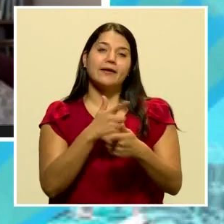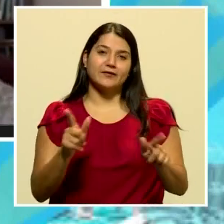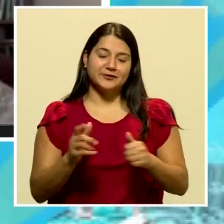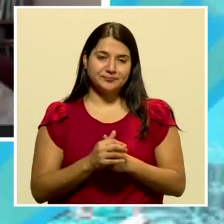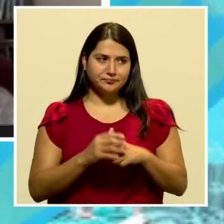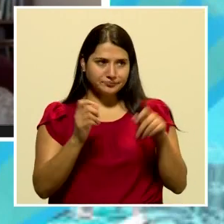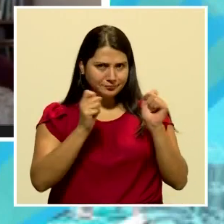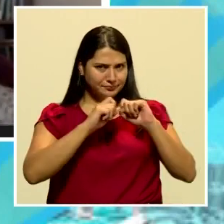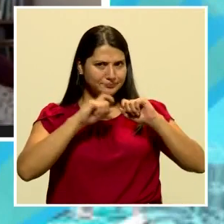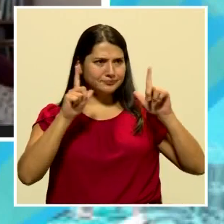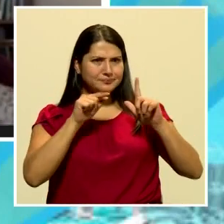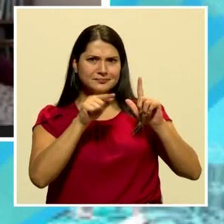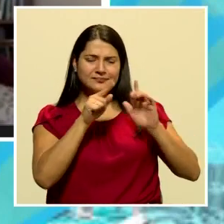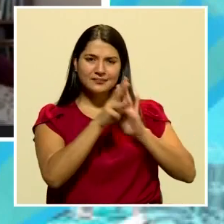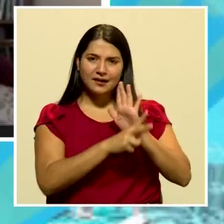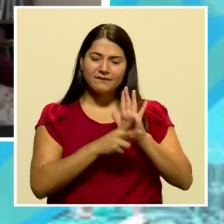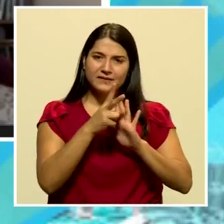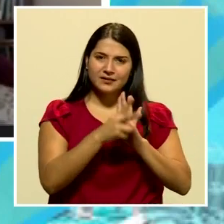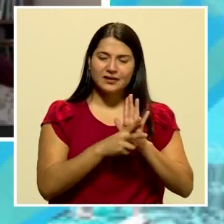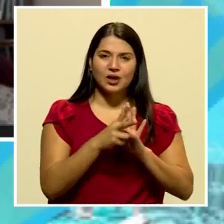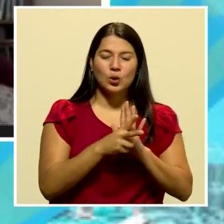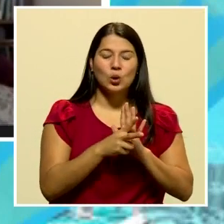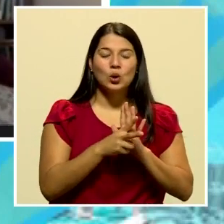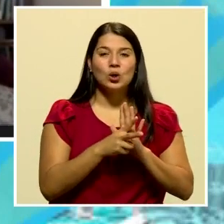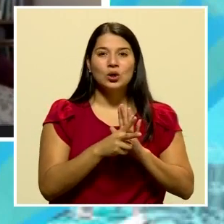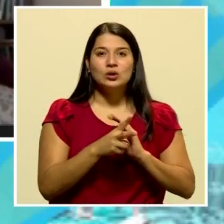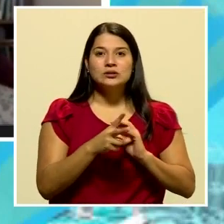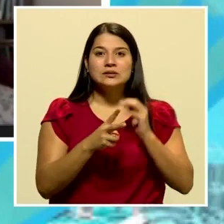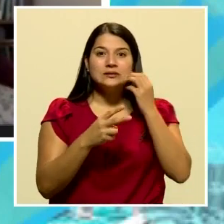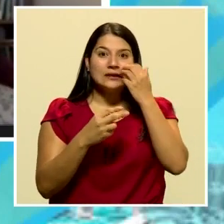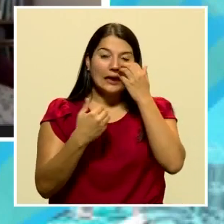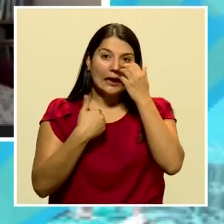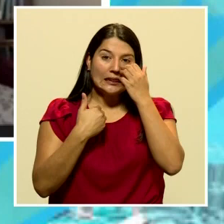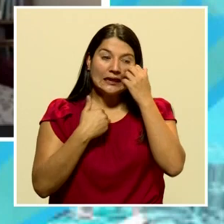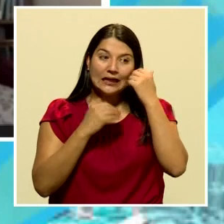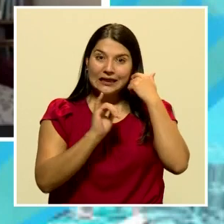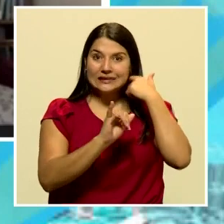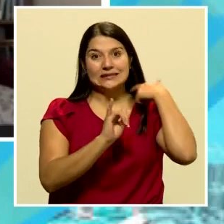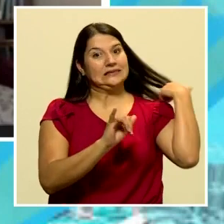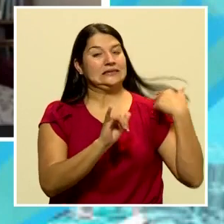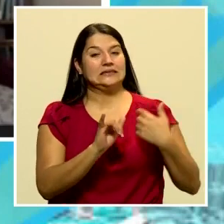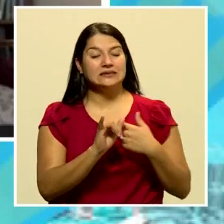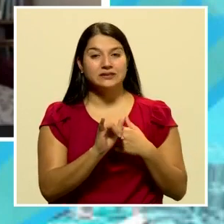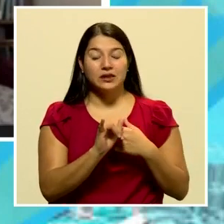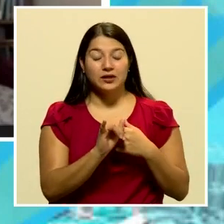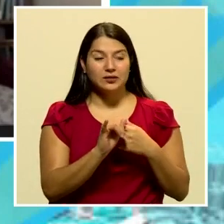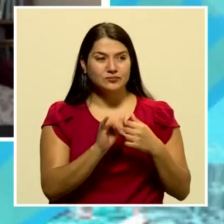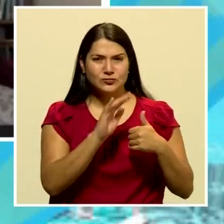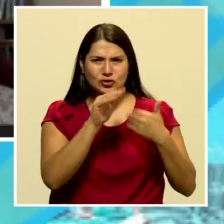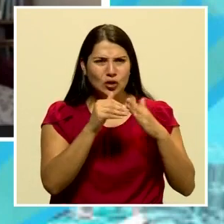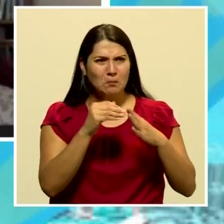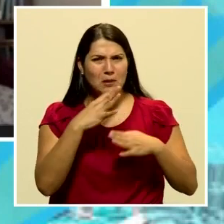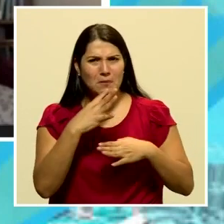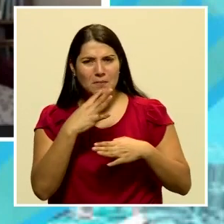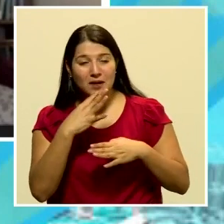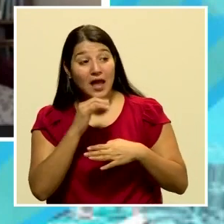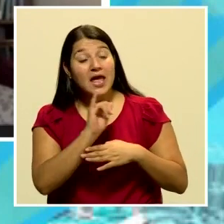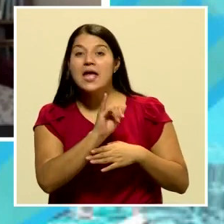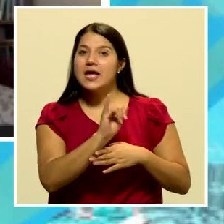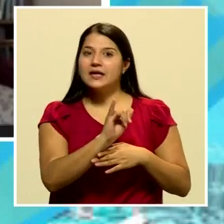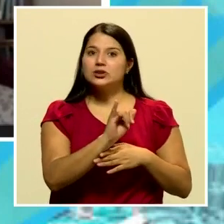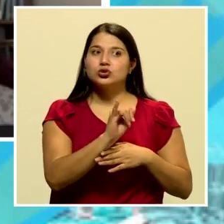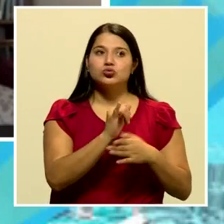Impresionante las imágenes que tiene este reportaje a profundidad. Es un formato de